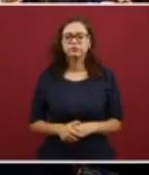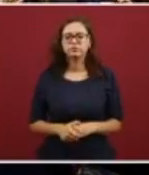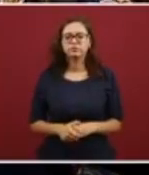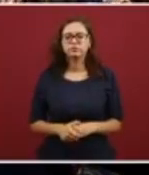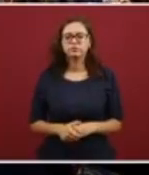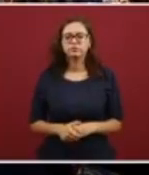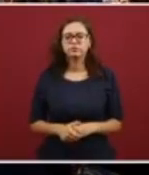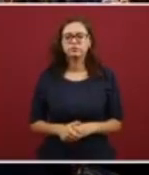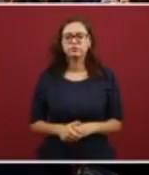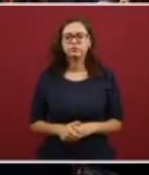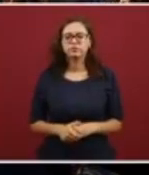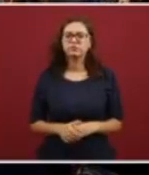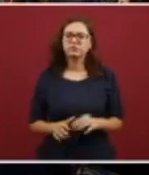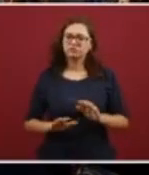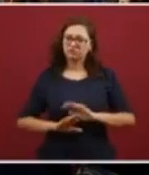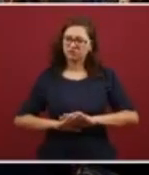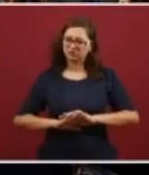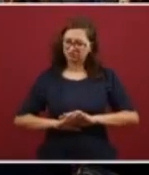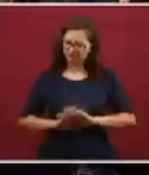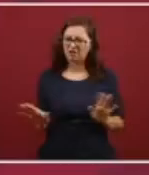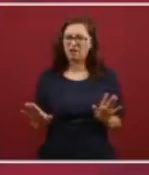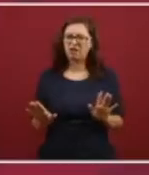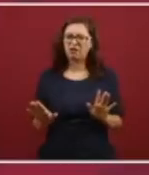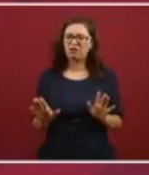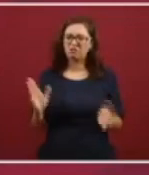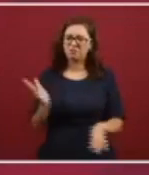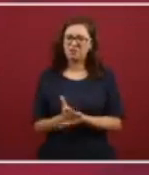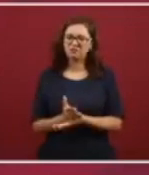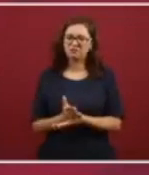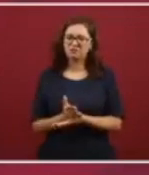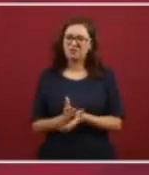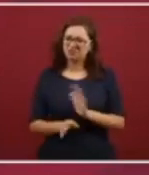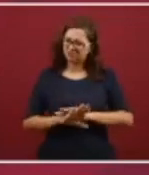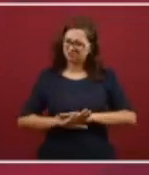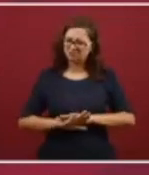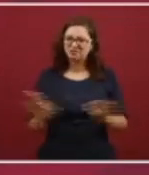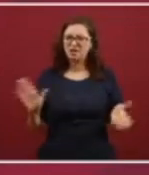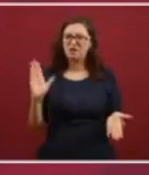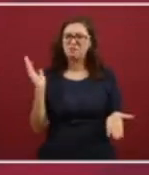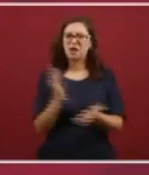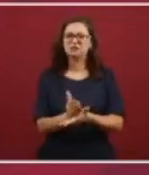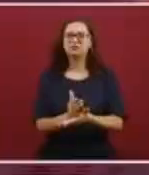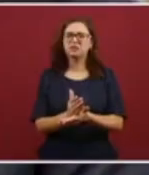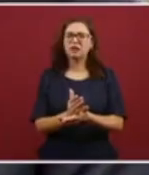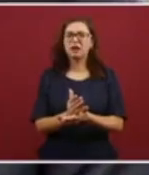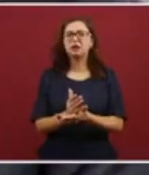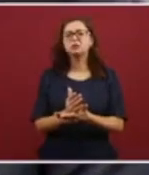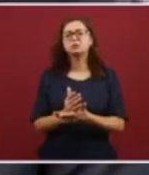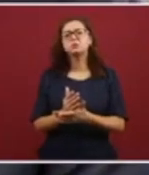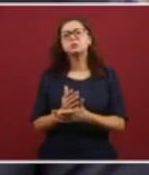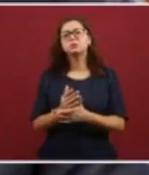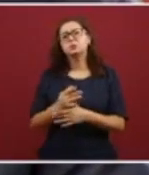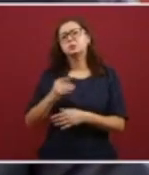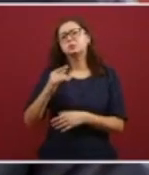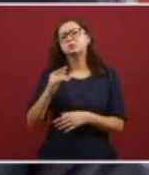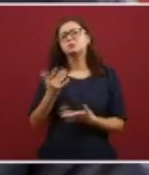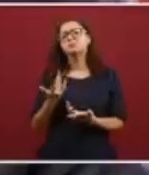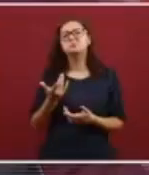Y ya basta, ¿no? Pues nada más de estar viendo las cosas por encima y no ir al